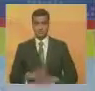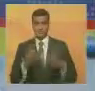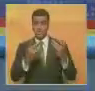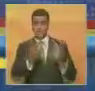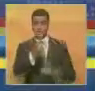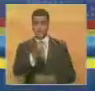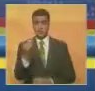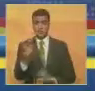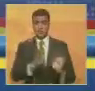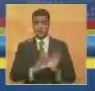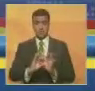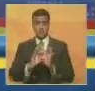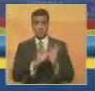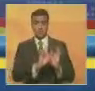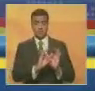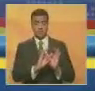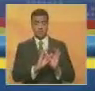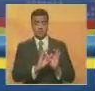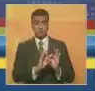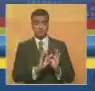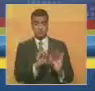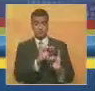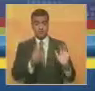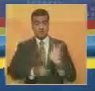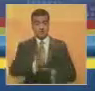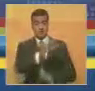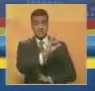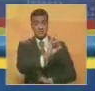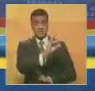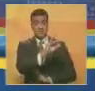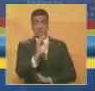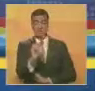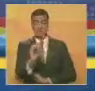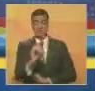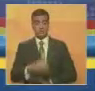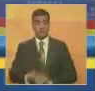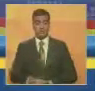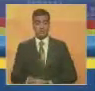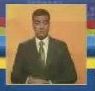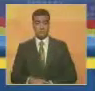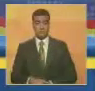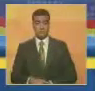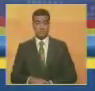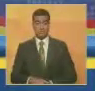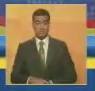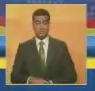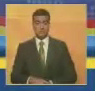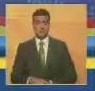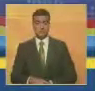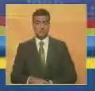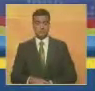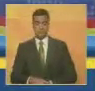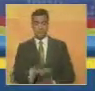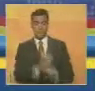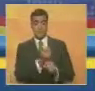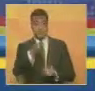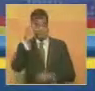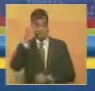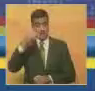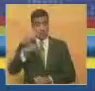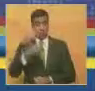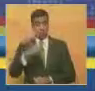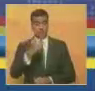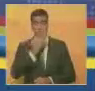de personas afiliadas la demanda ya supera las 750 me quedé corta Entonces sí Entonces esperamos para el día de hoy